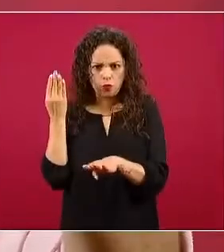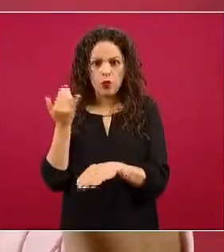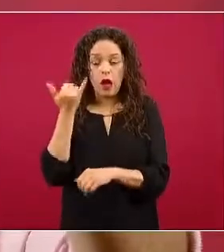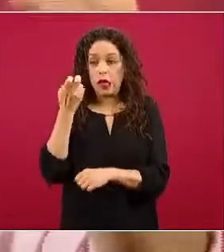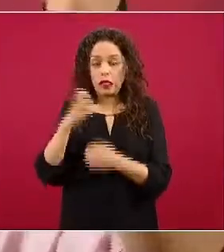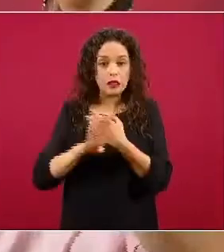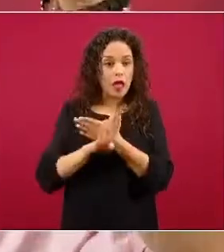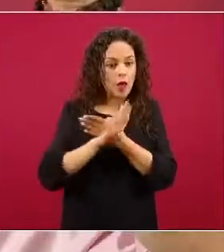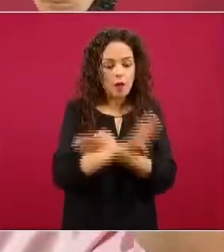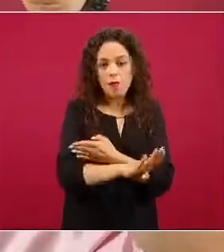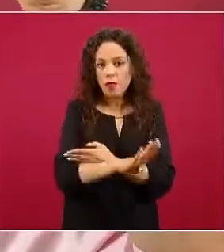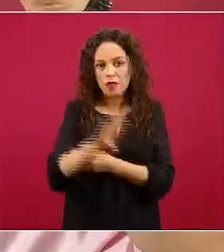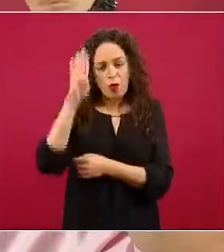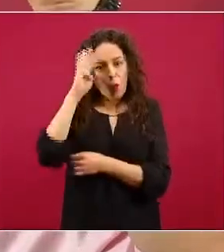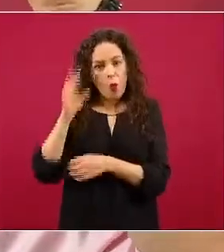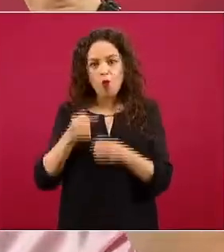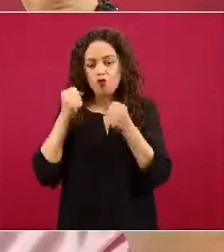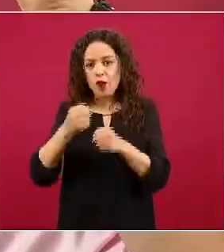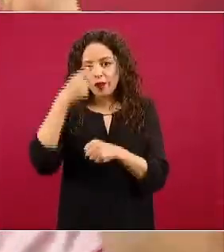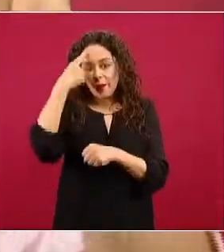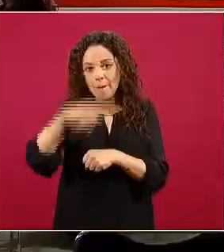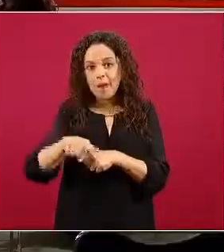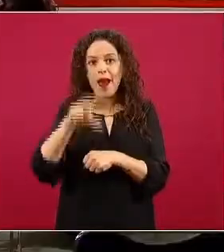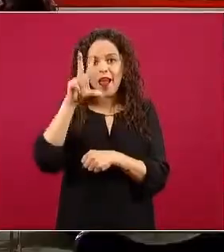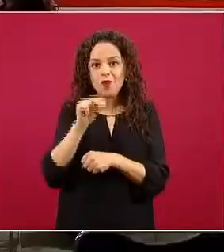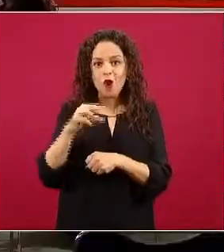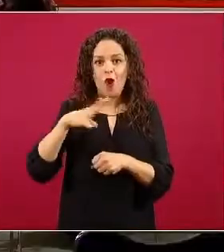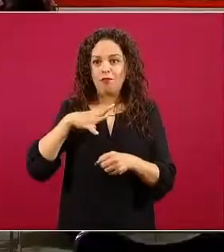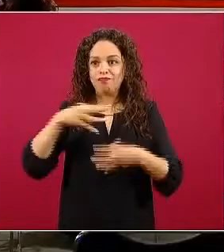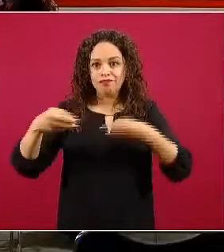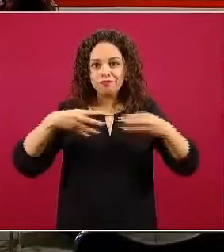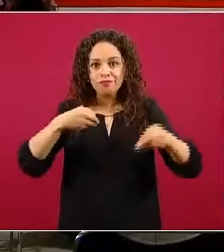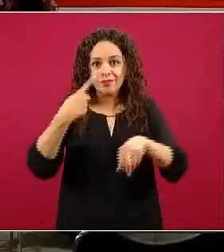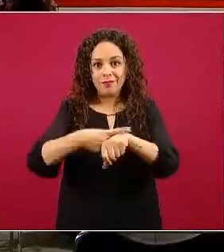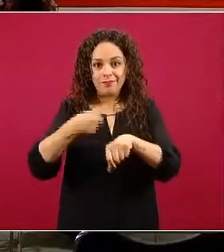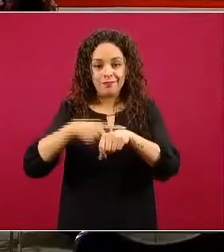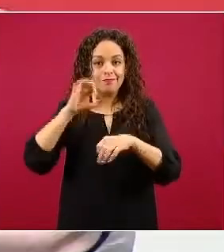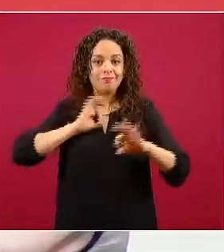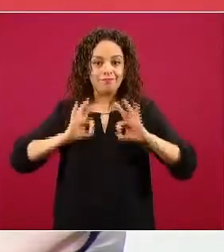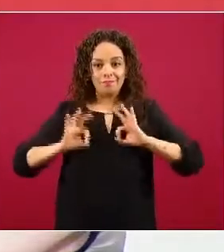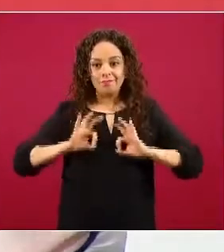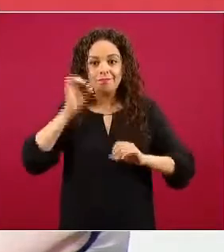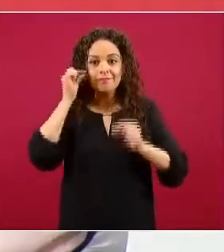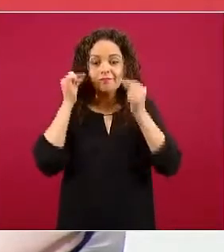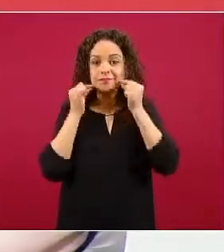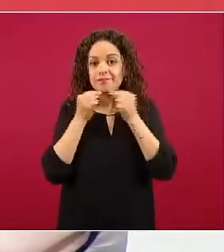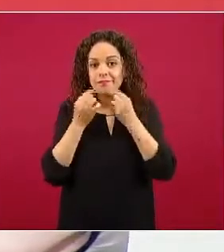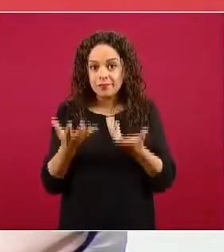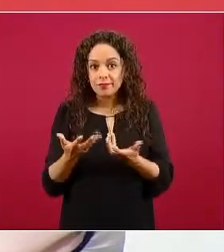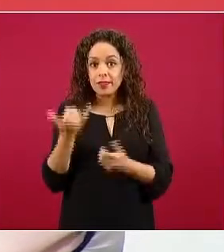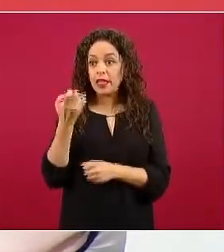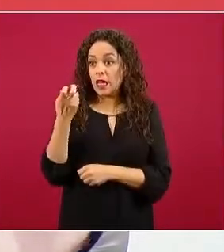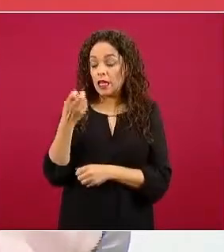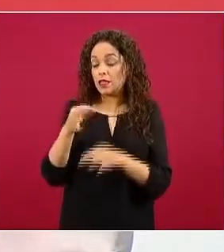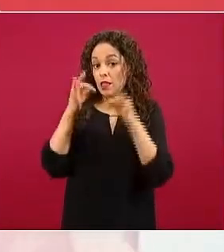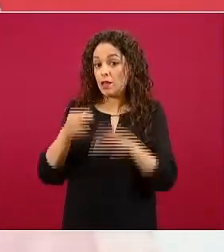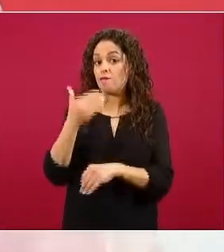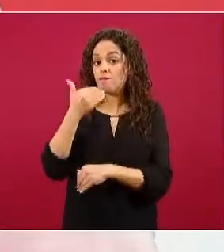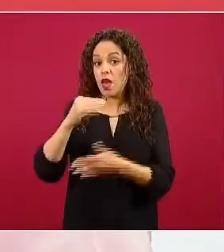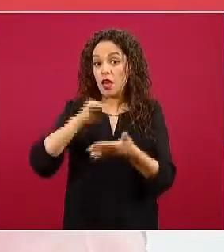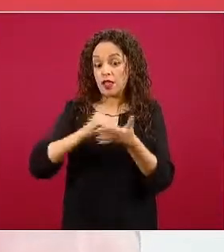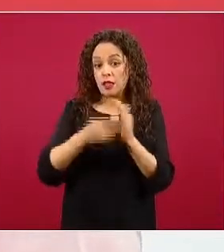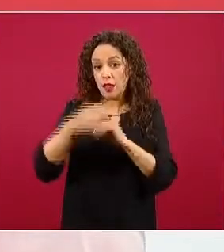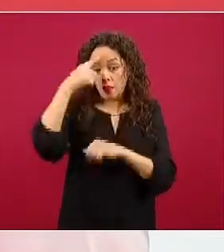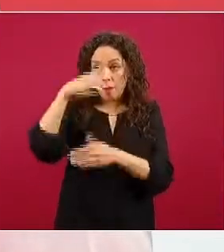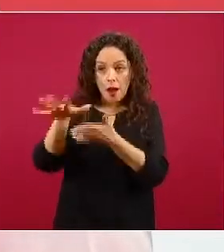de transmisión y que inclusive es la estrategia para eliminar la enfermedad, o una